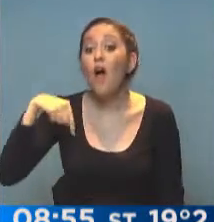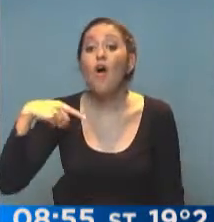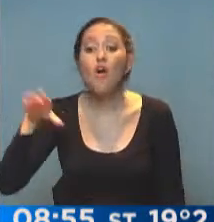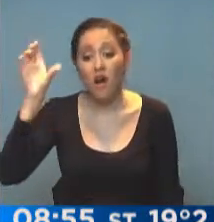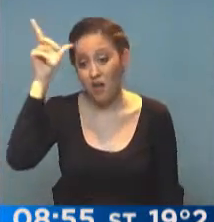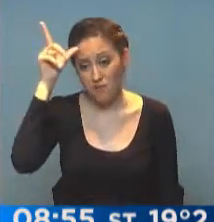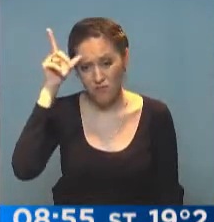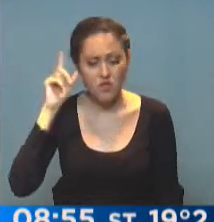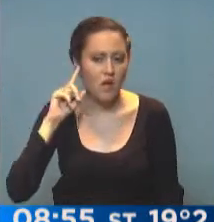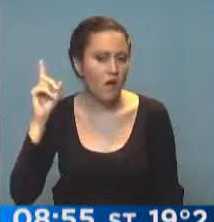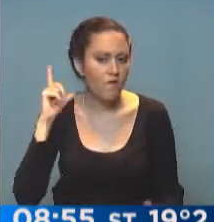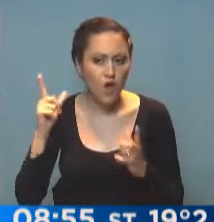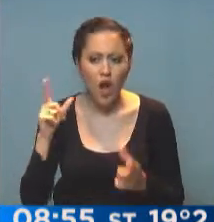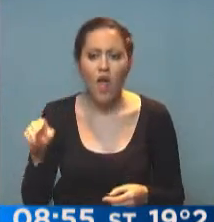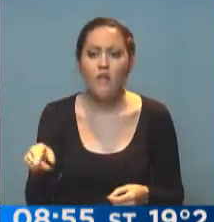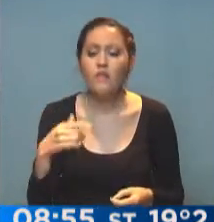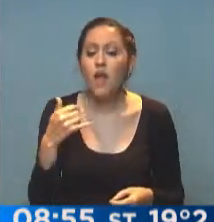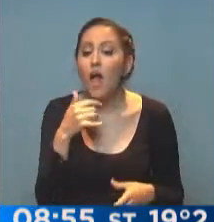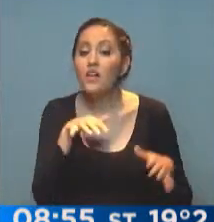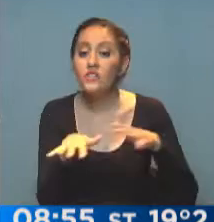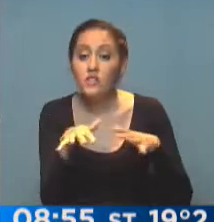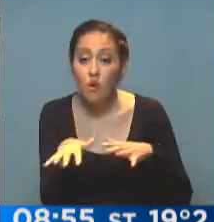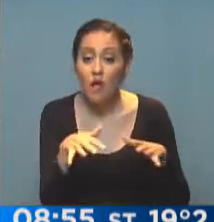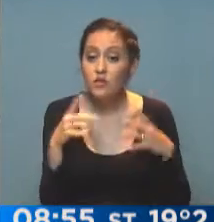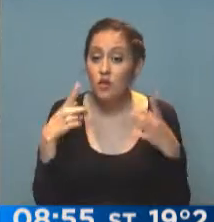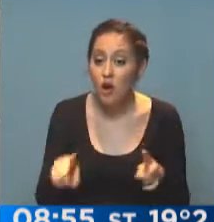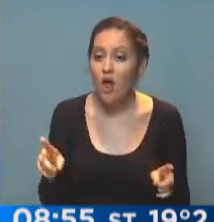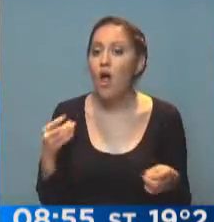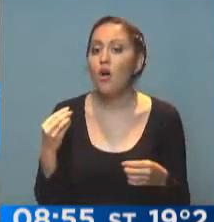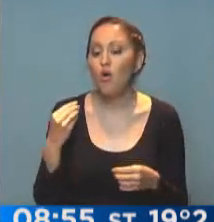que frente a situaciones particulares